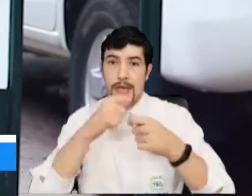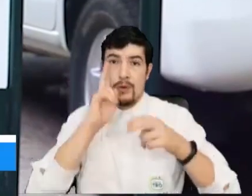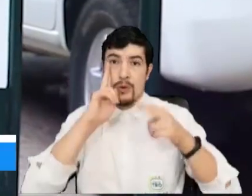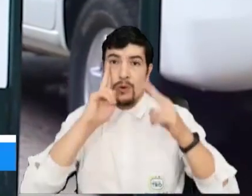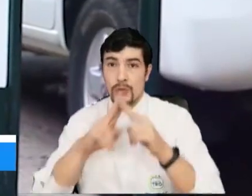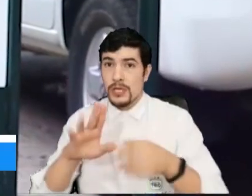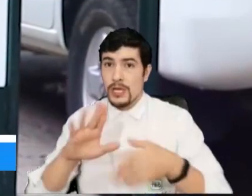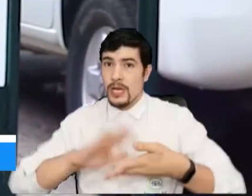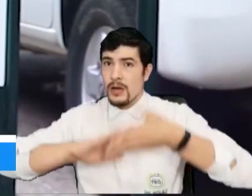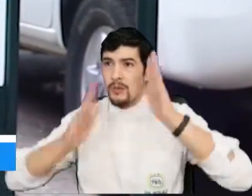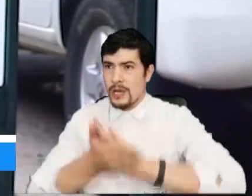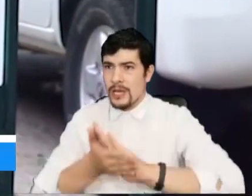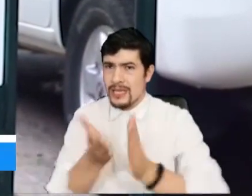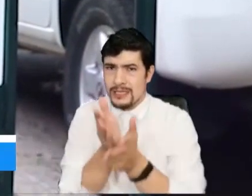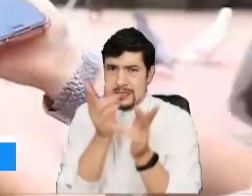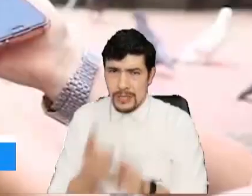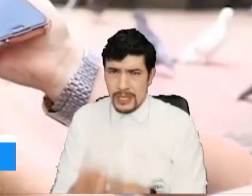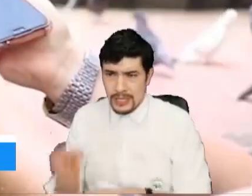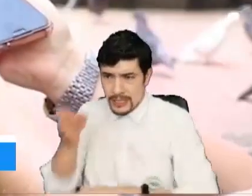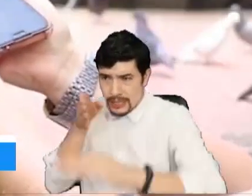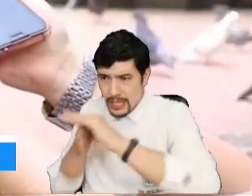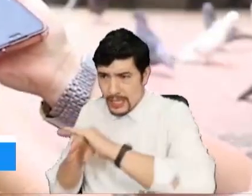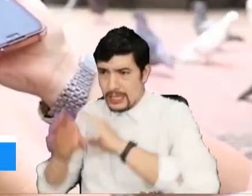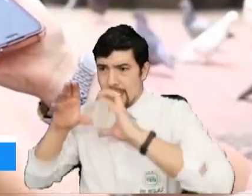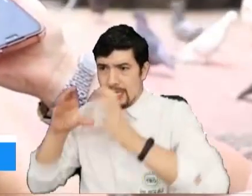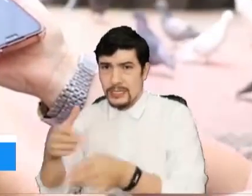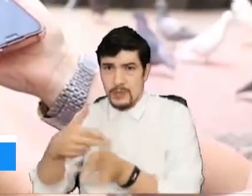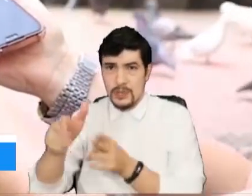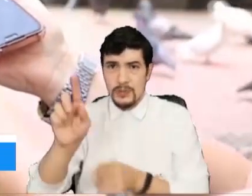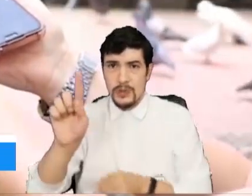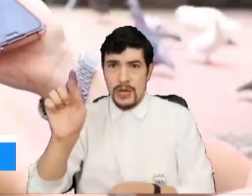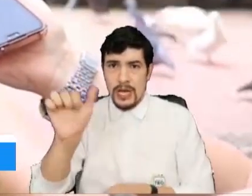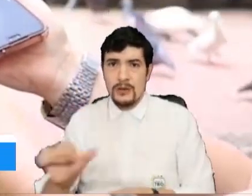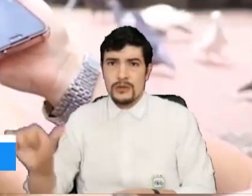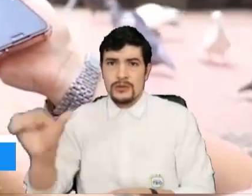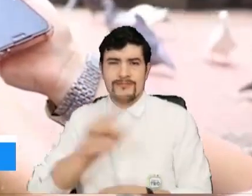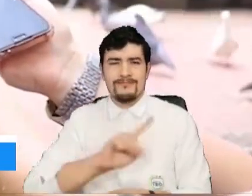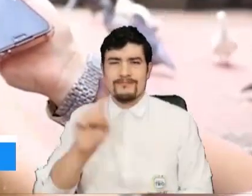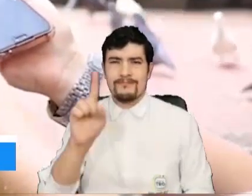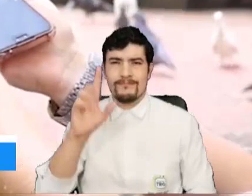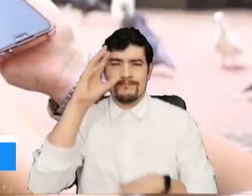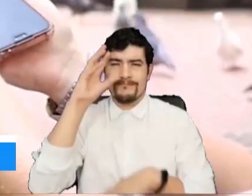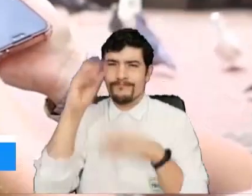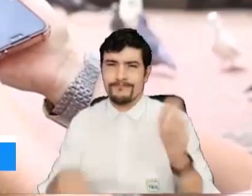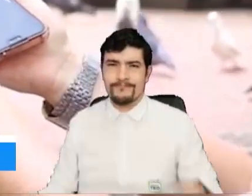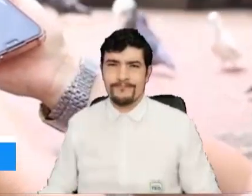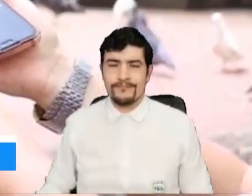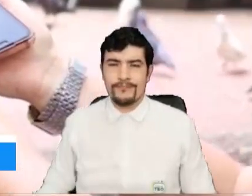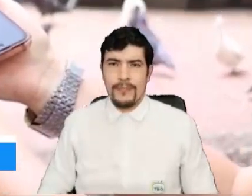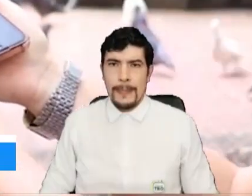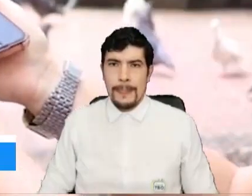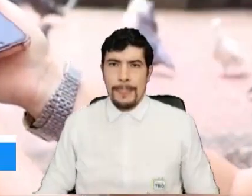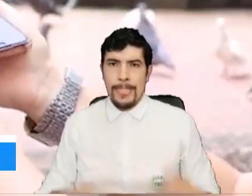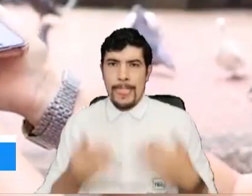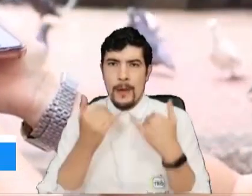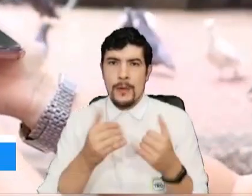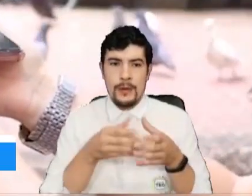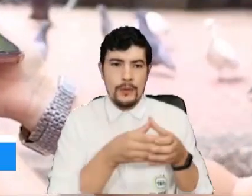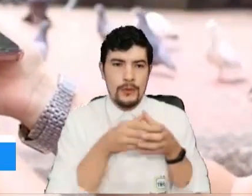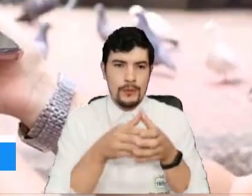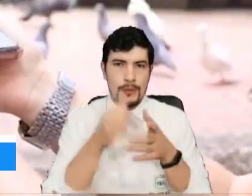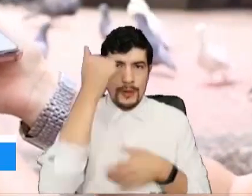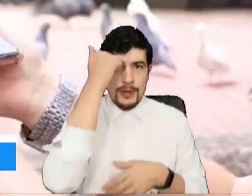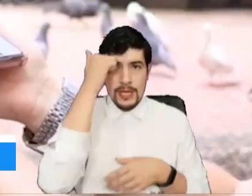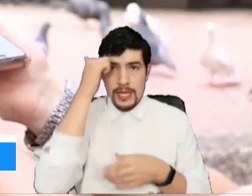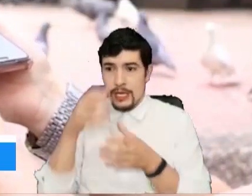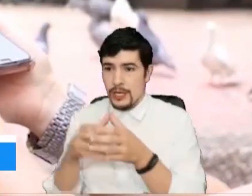a las aulas de clase. Lo que dice el sindicato y lo que dicen hoy las federaciones y la Central Unitaria de Trabajadores